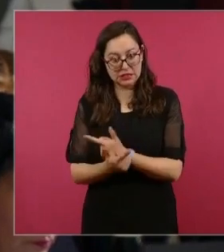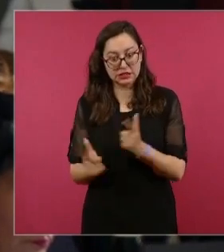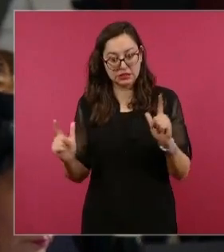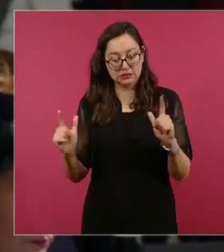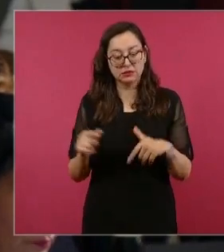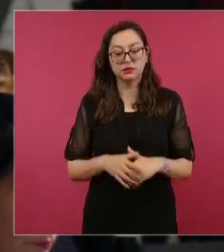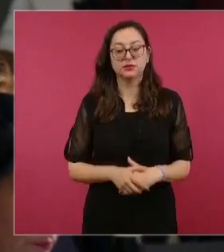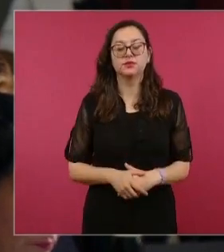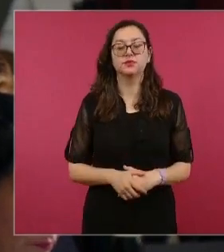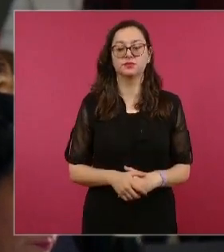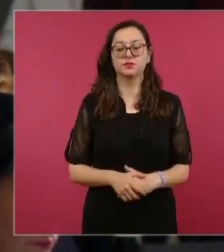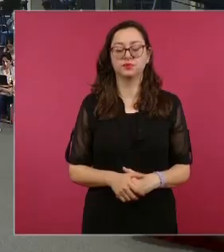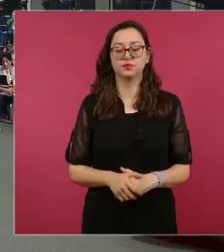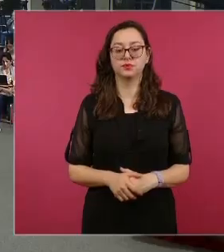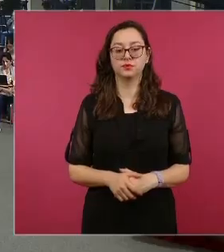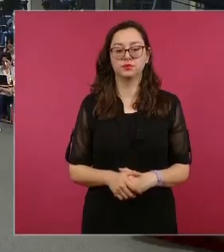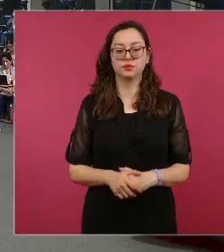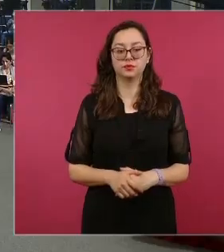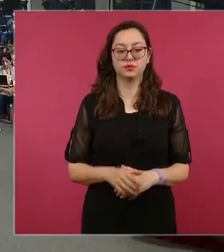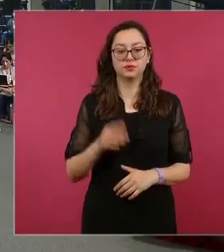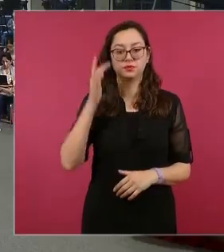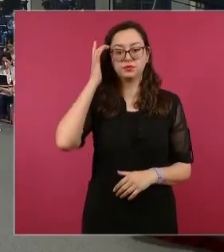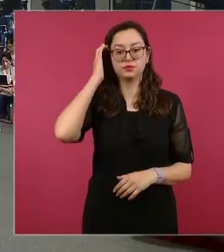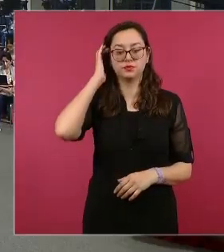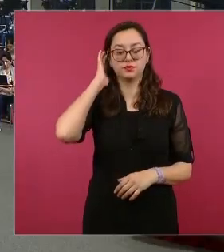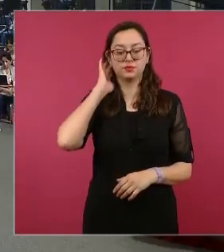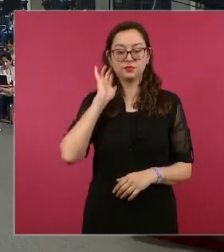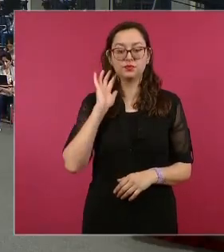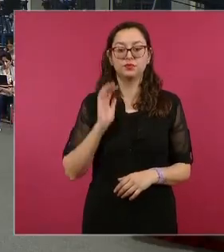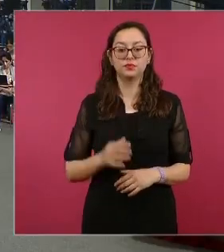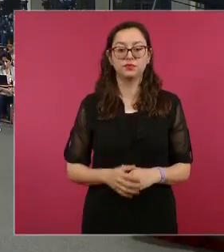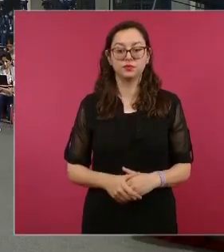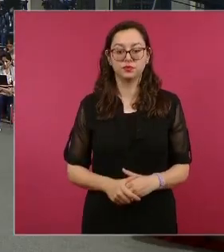caso en particular. ¿Pasa?